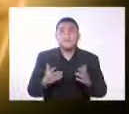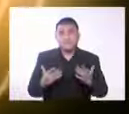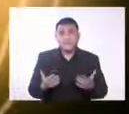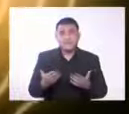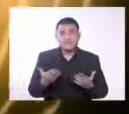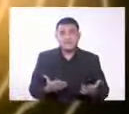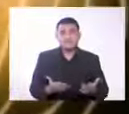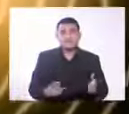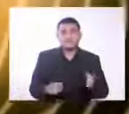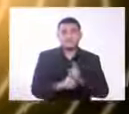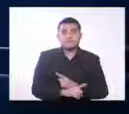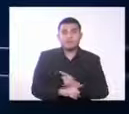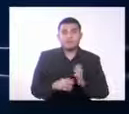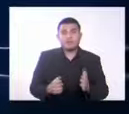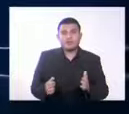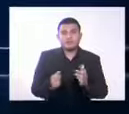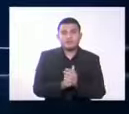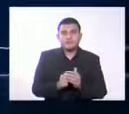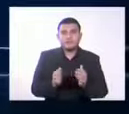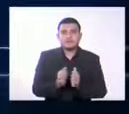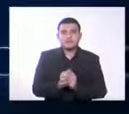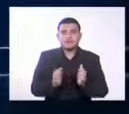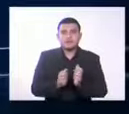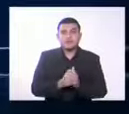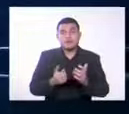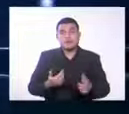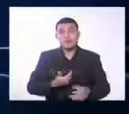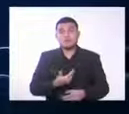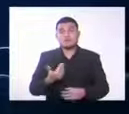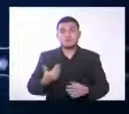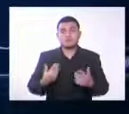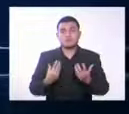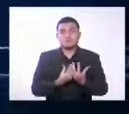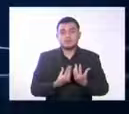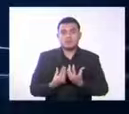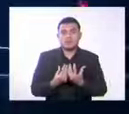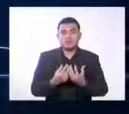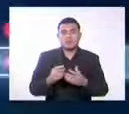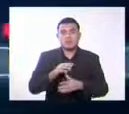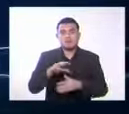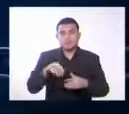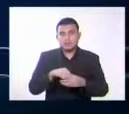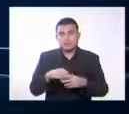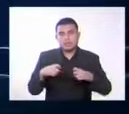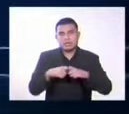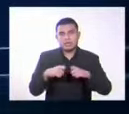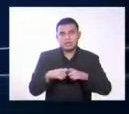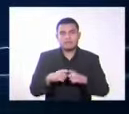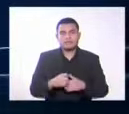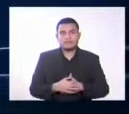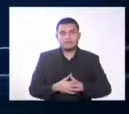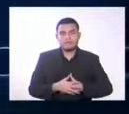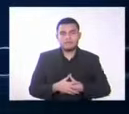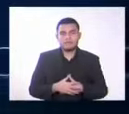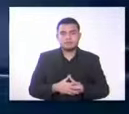a resolver problemas fundamentales de nuestra sociedad, incluyendo la energía.